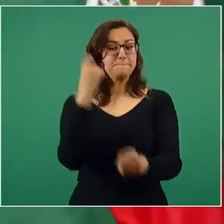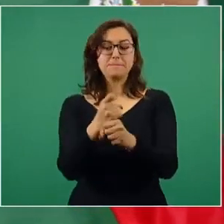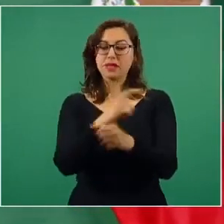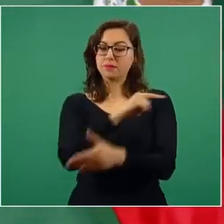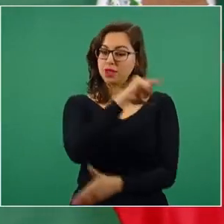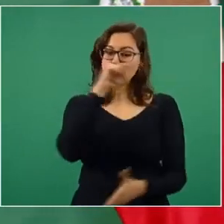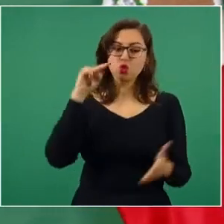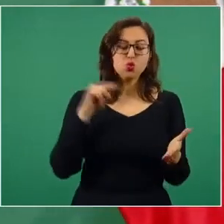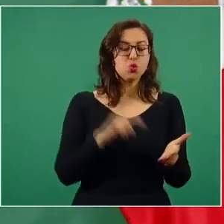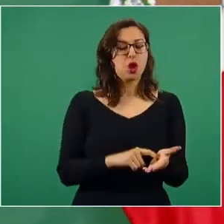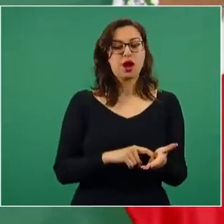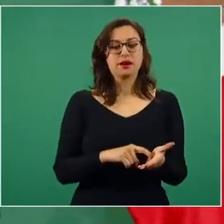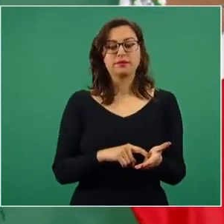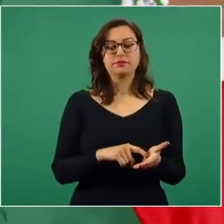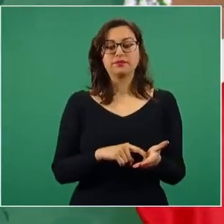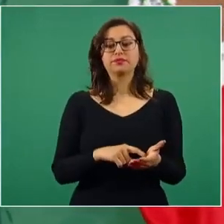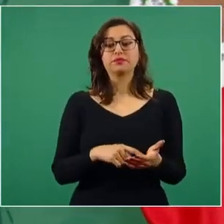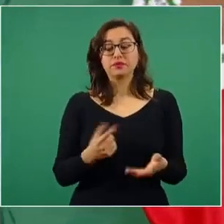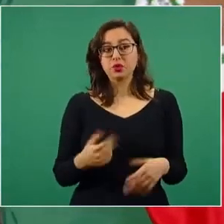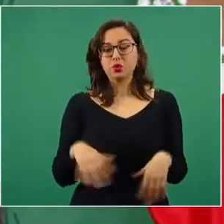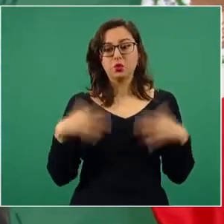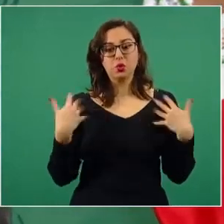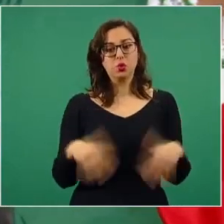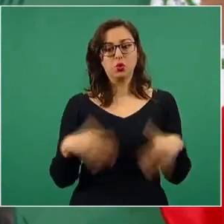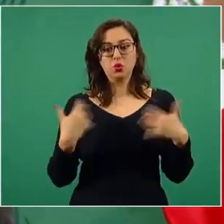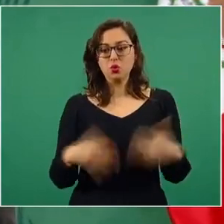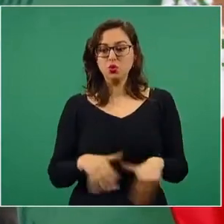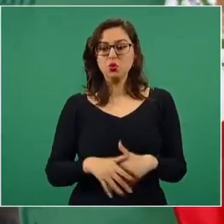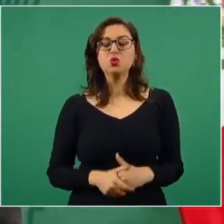este presidente de la India.